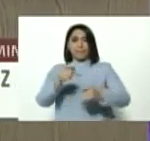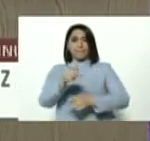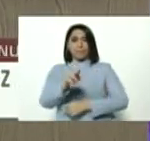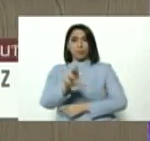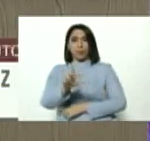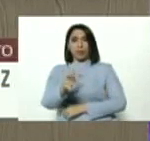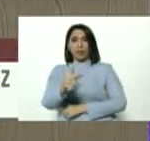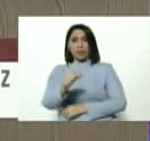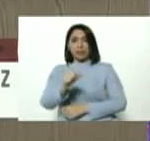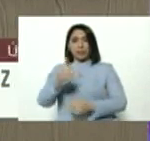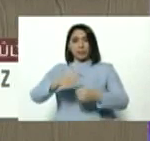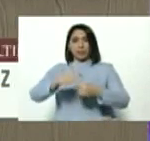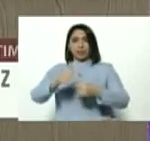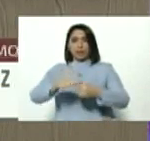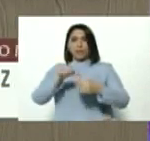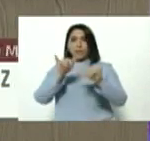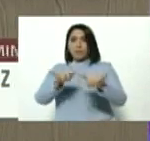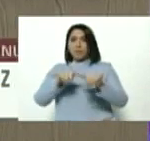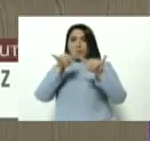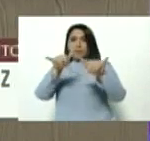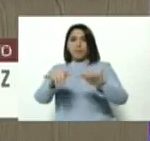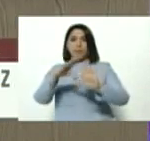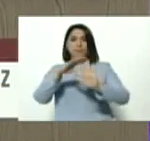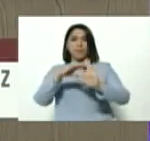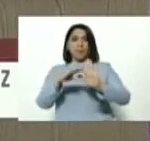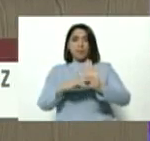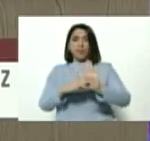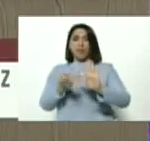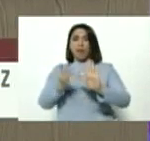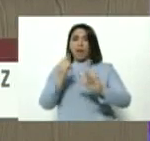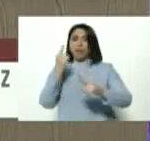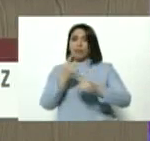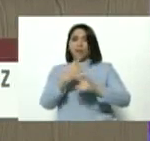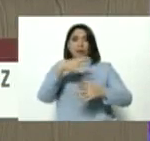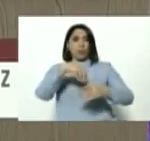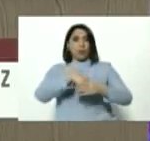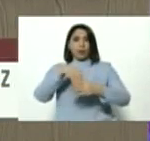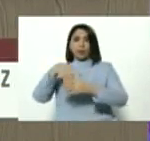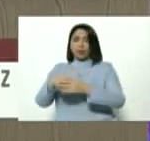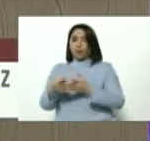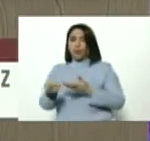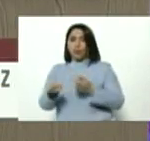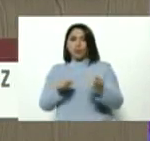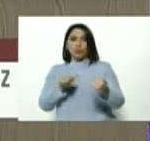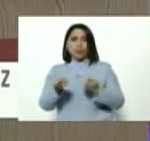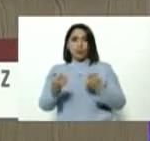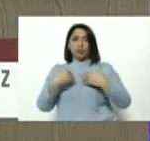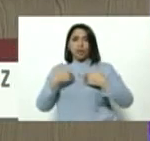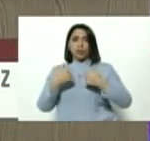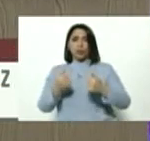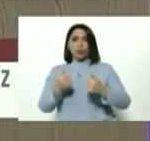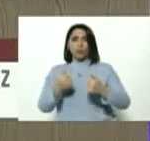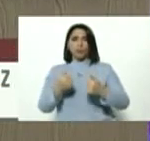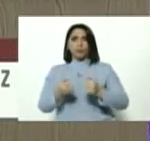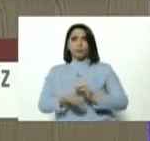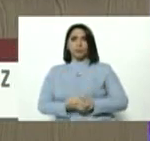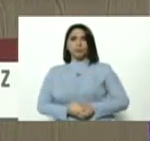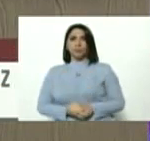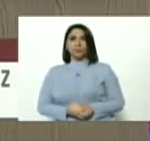las mismas medidas de estricta cuarentena y de control epidemiológico estricto por parte